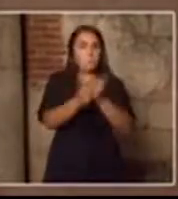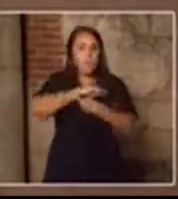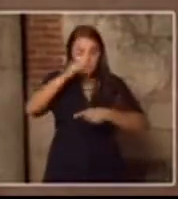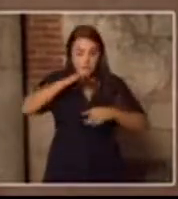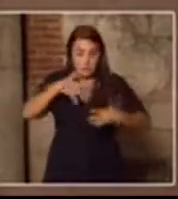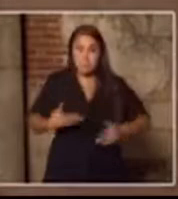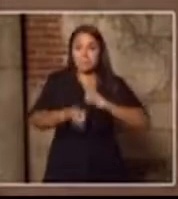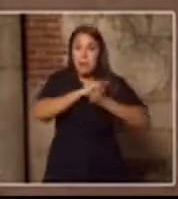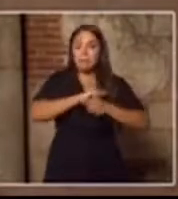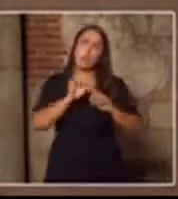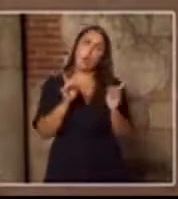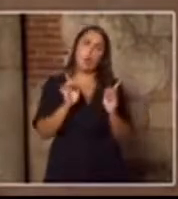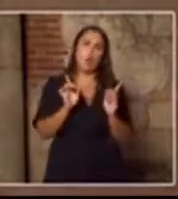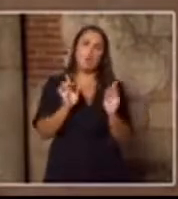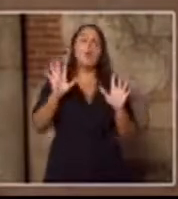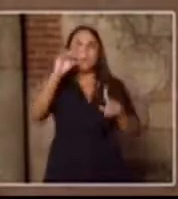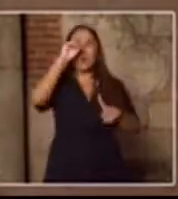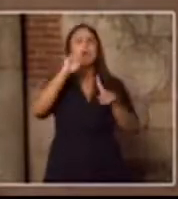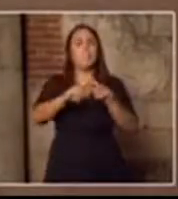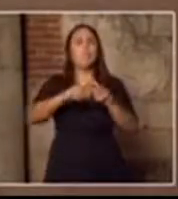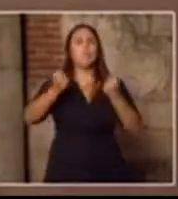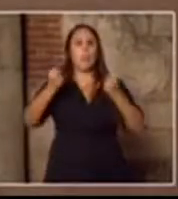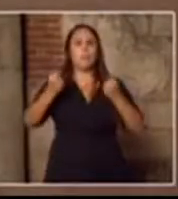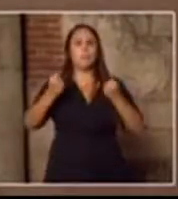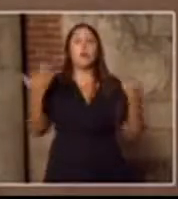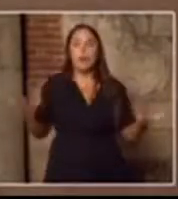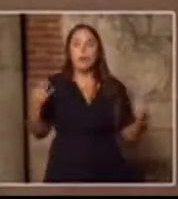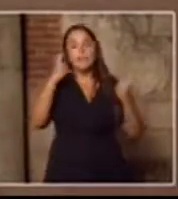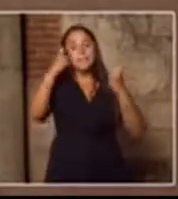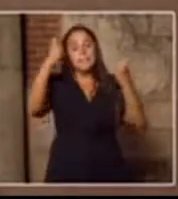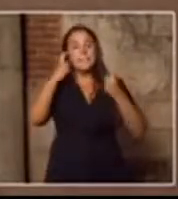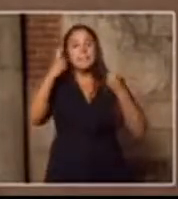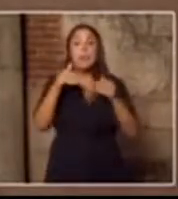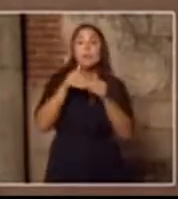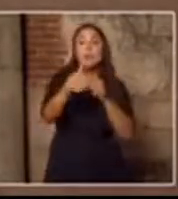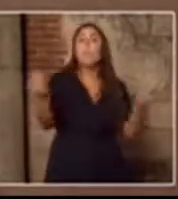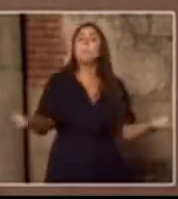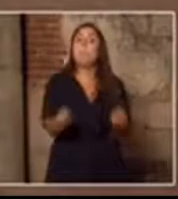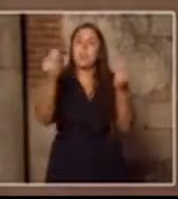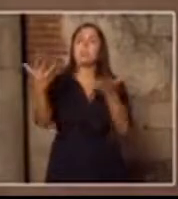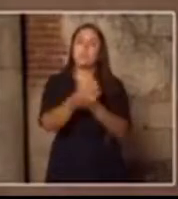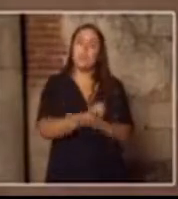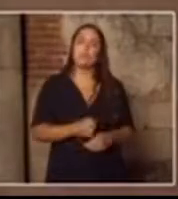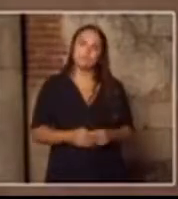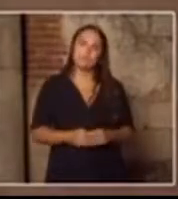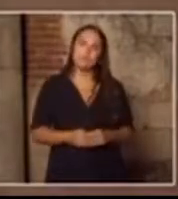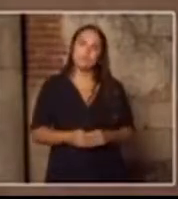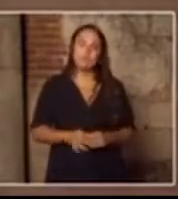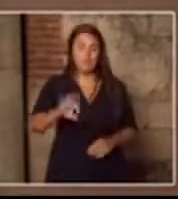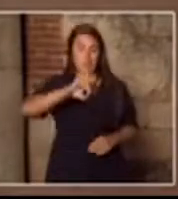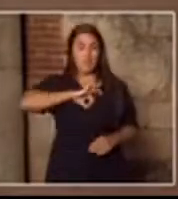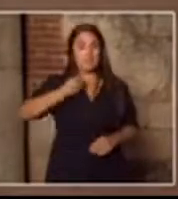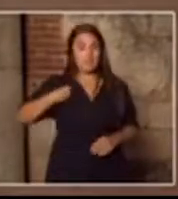presente, pero sí tiene un firme propósito, que es pretender mejorar el futuro de todos. Esta